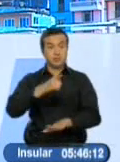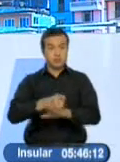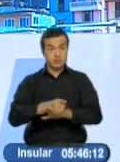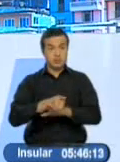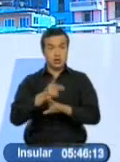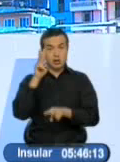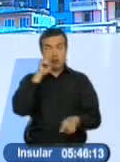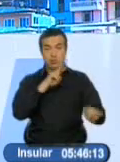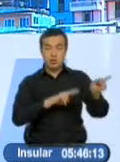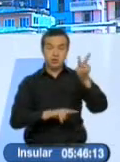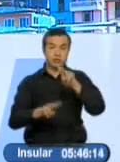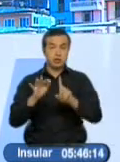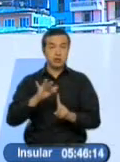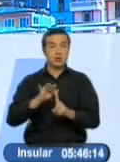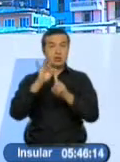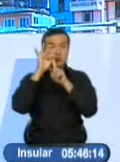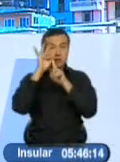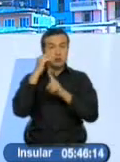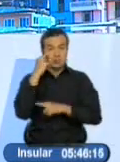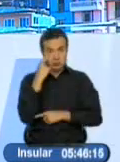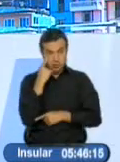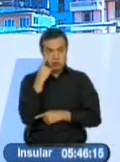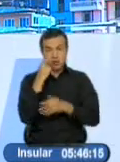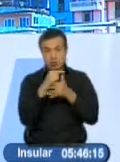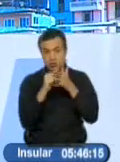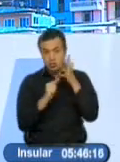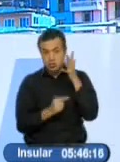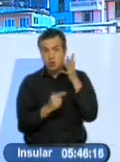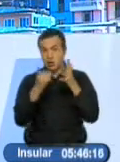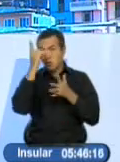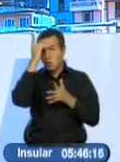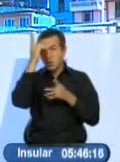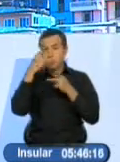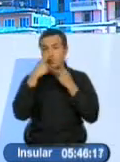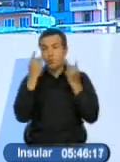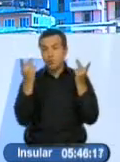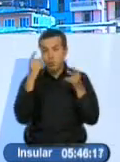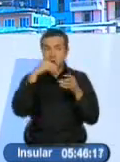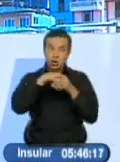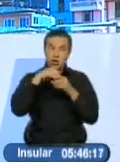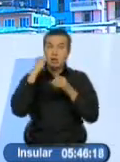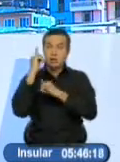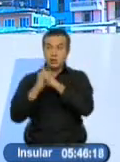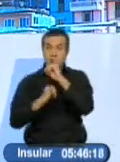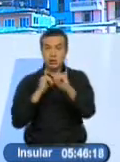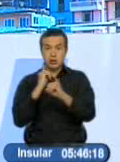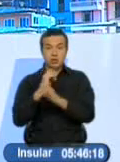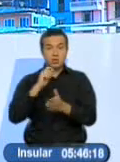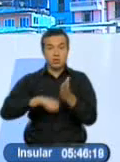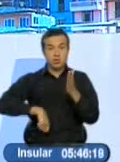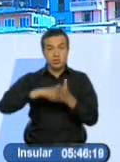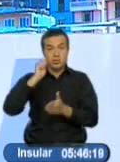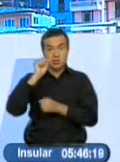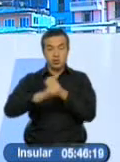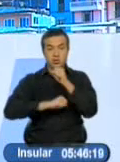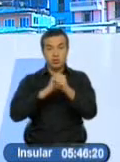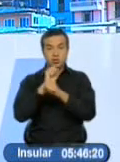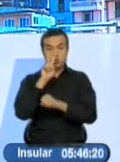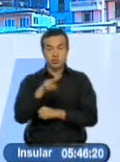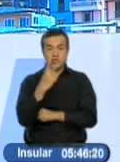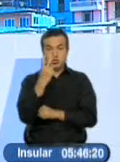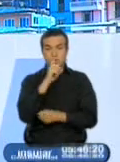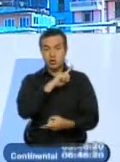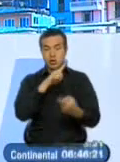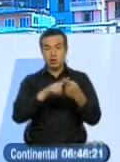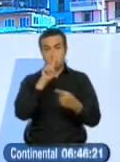un examen especial de auditoría a la legalidad, fuentes y uso de la deuda pública interna y externa contratada en el periodo